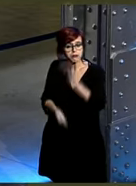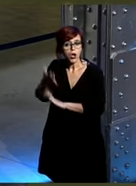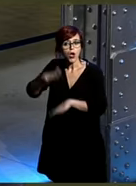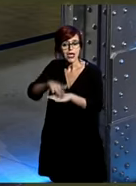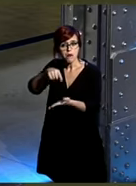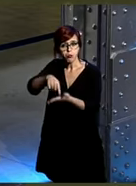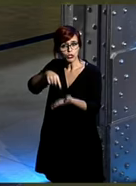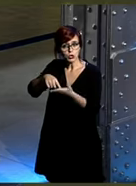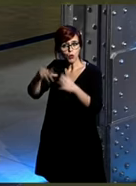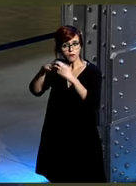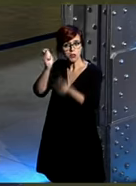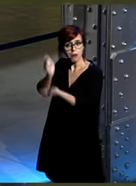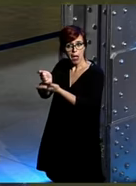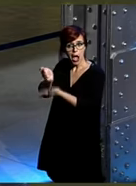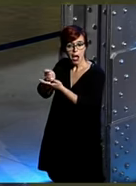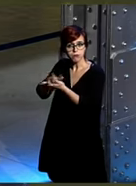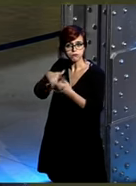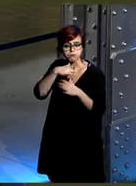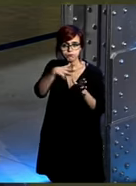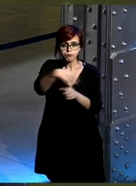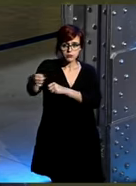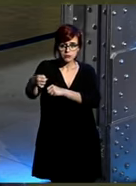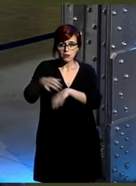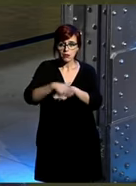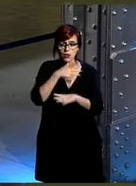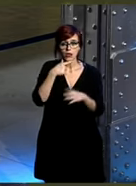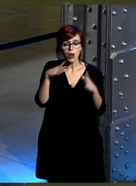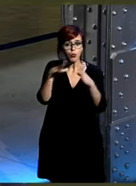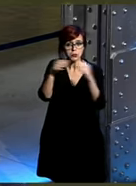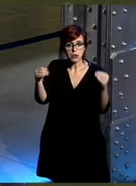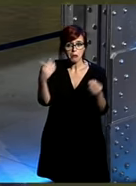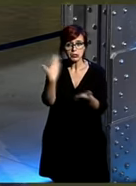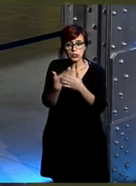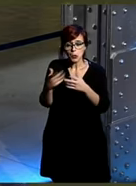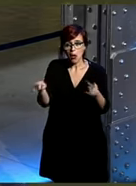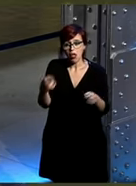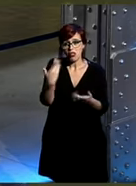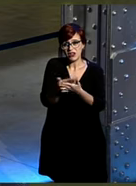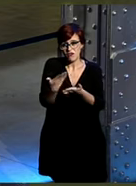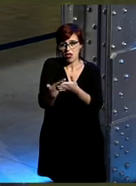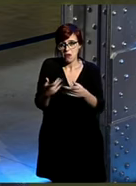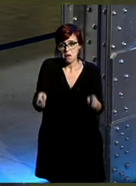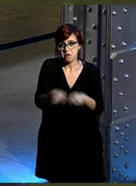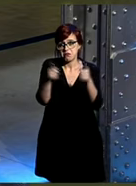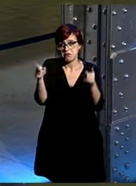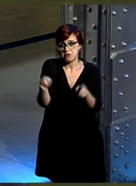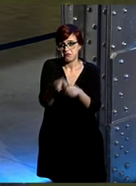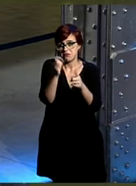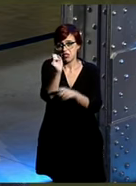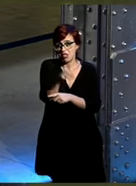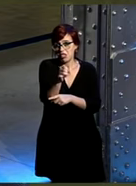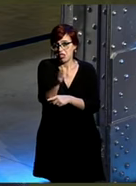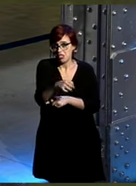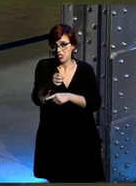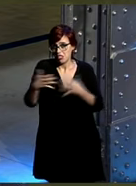una universidad. Y lo segundo es que la sociedad cada vez le presta menos valor a la certificación. Sí. O sea, cada vez... yo le